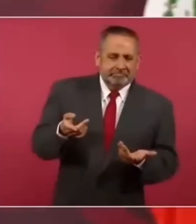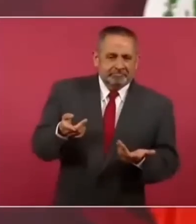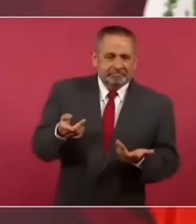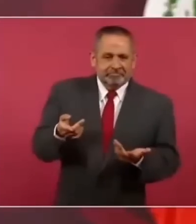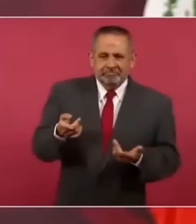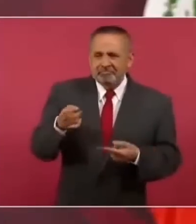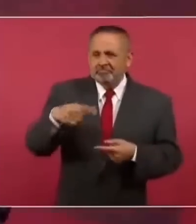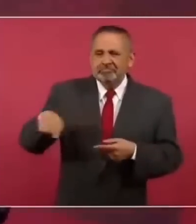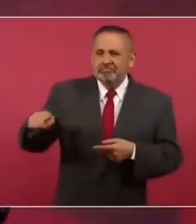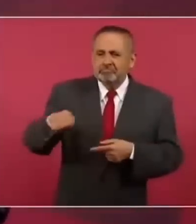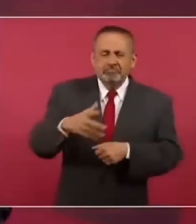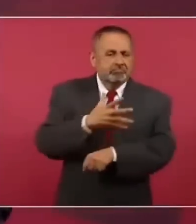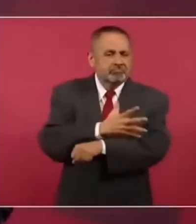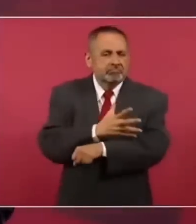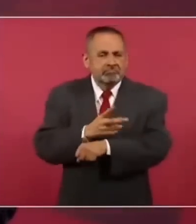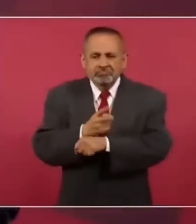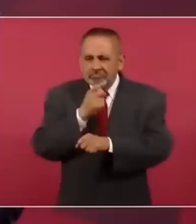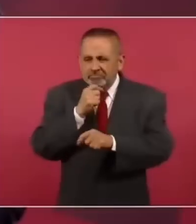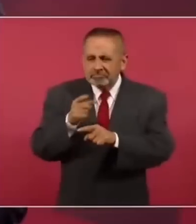poca